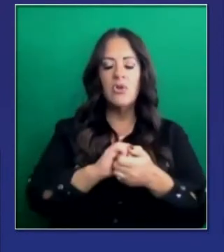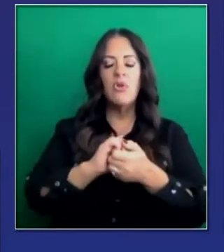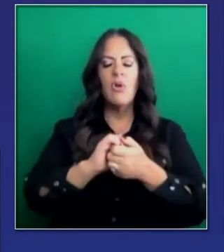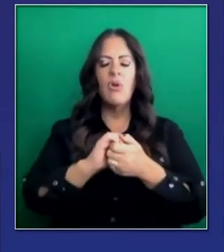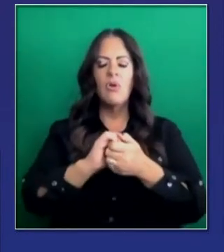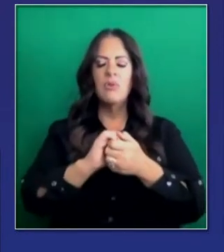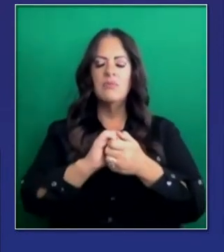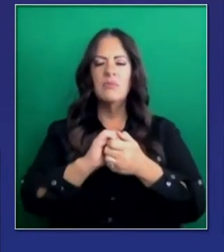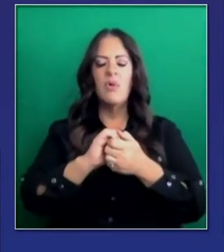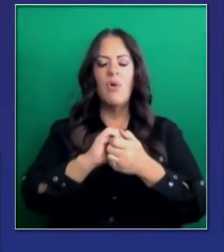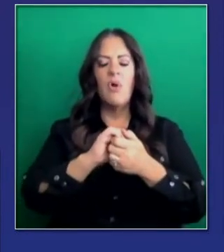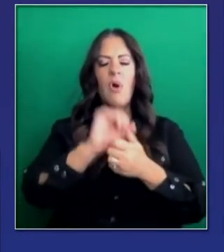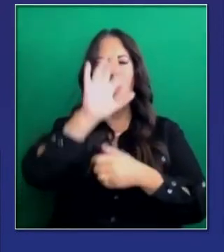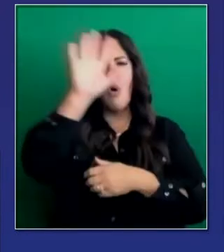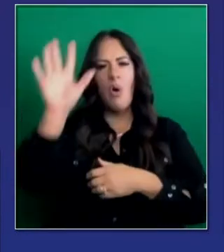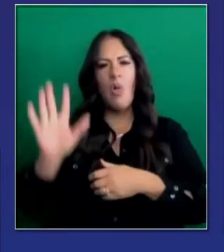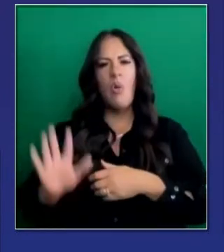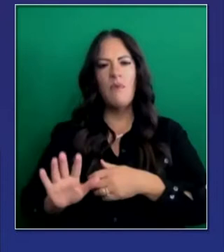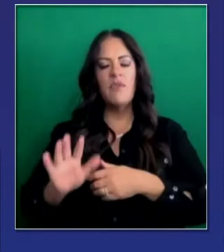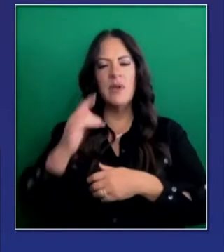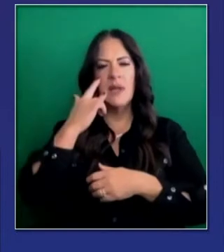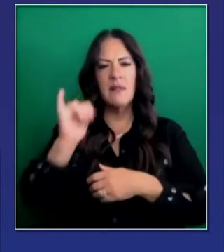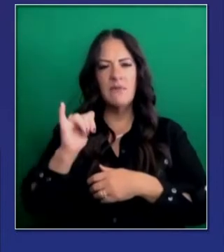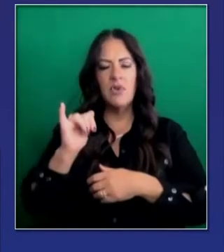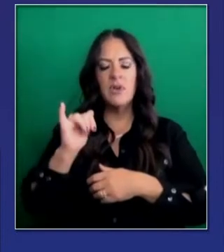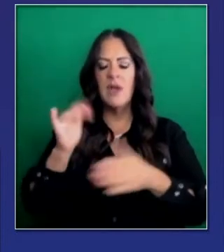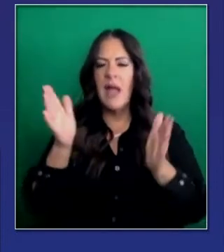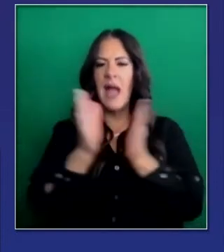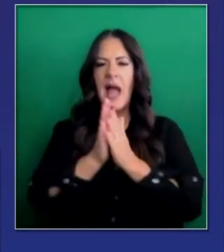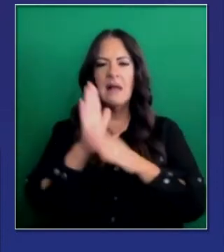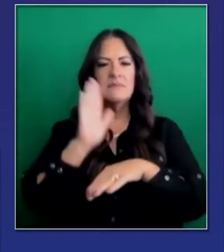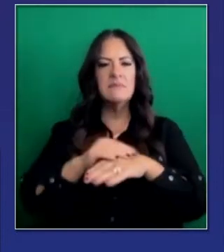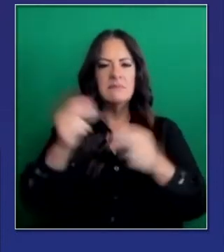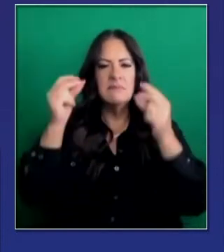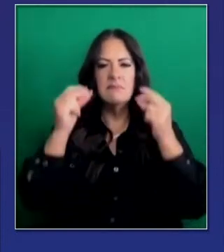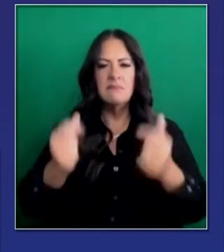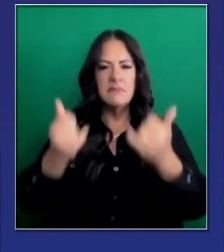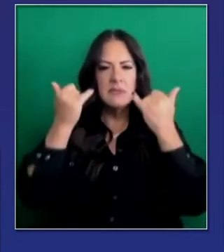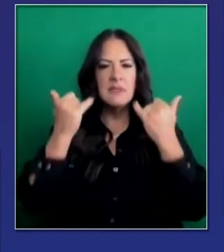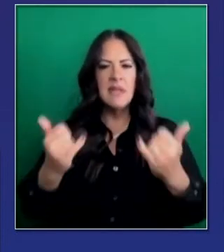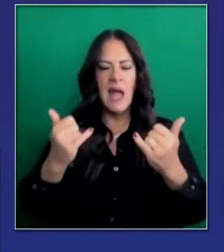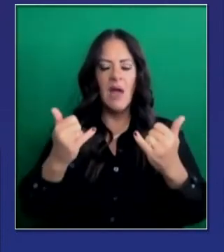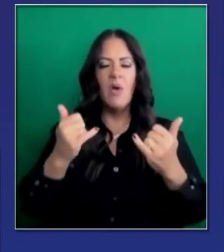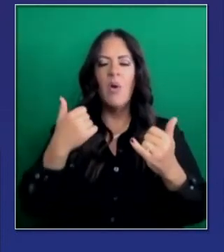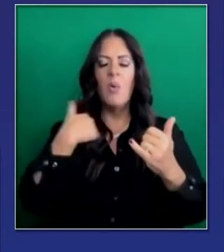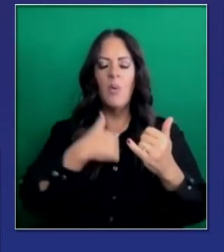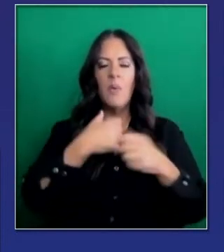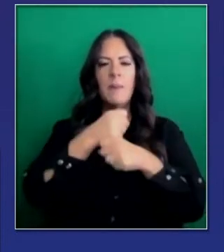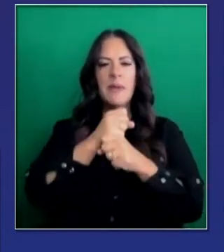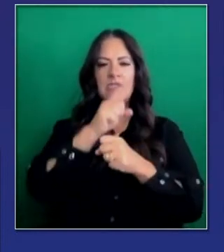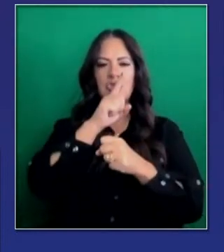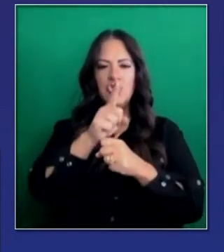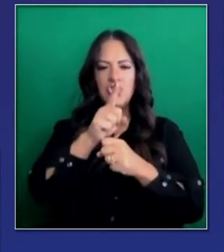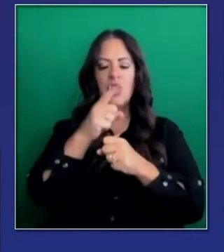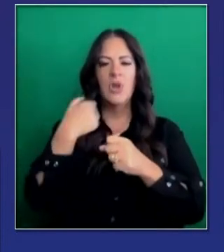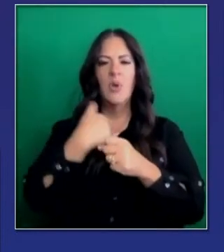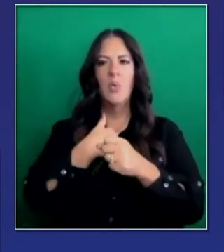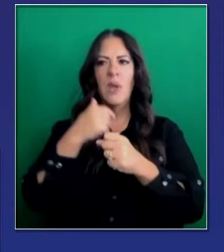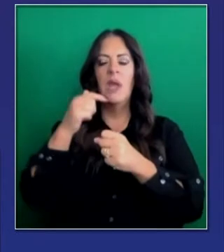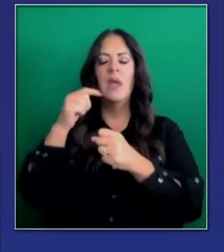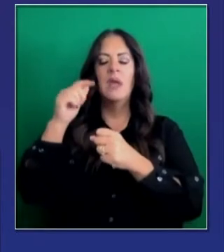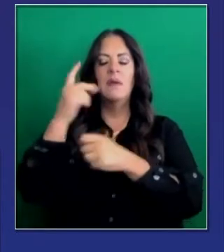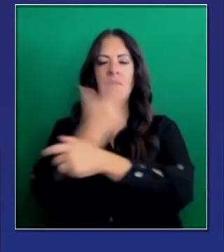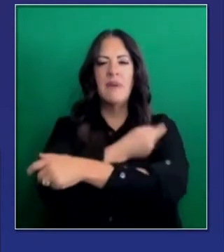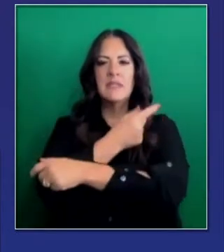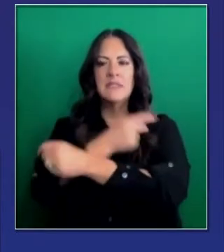estado todos todos estamos trabajando para acelerar una manera de administrar las vacunas en manera segura